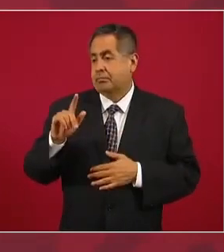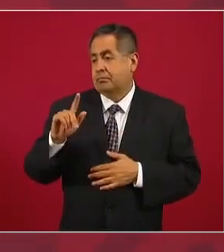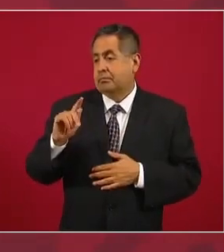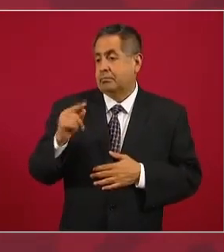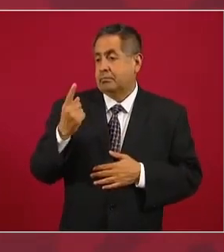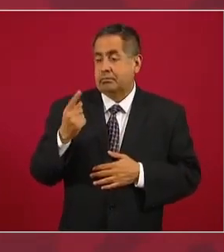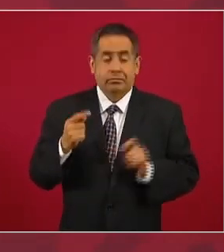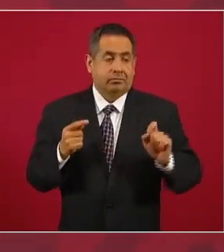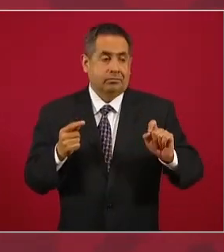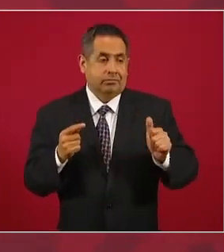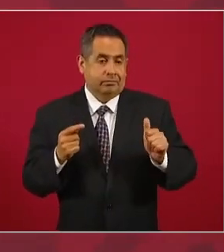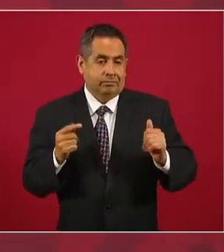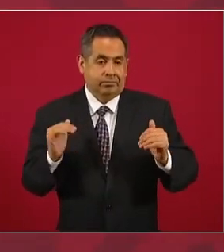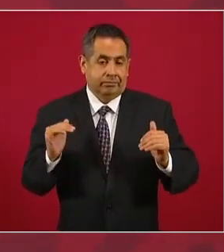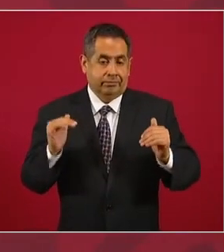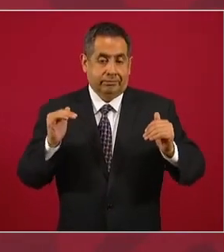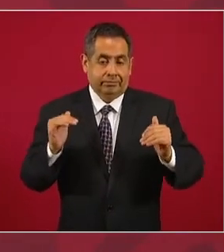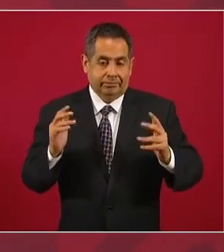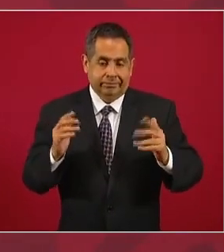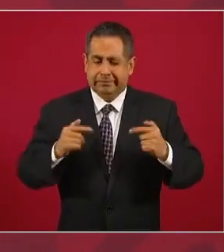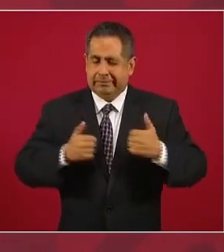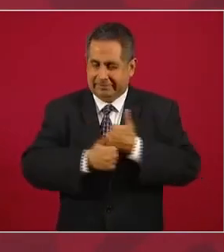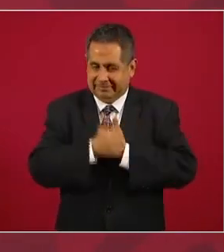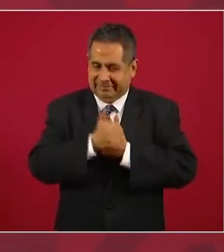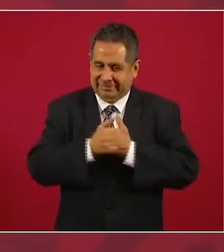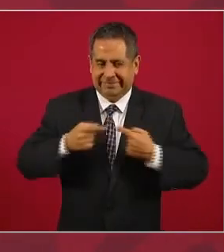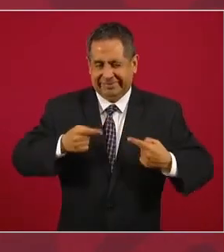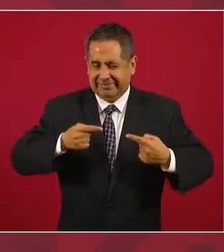26. Ahí la llevamos,